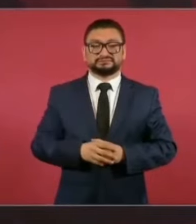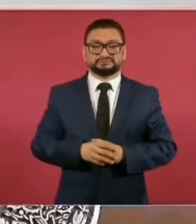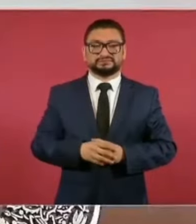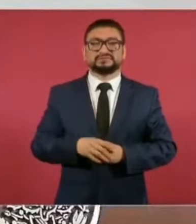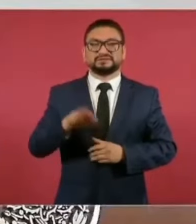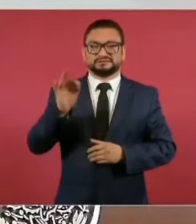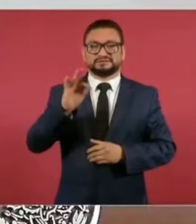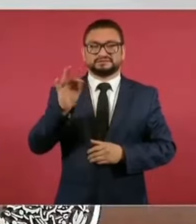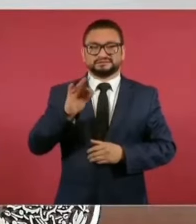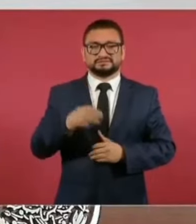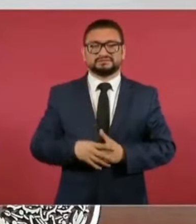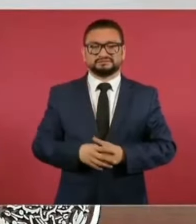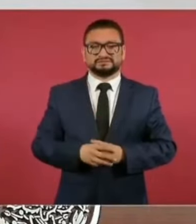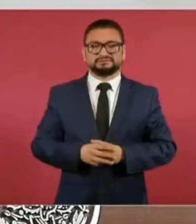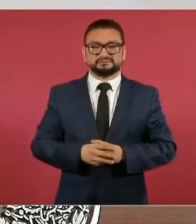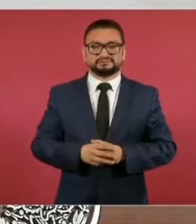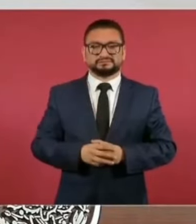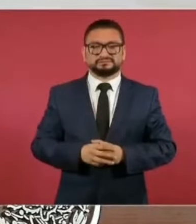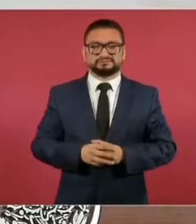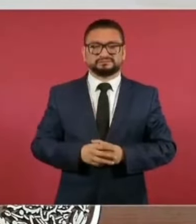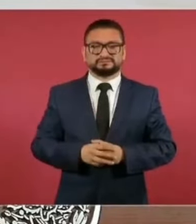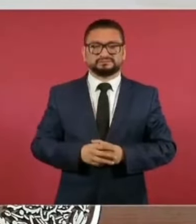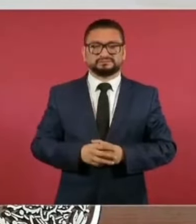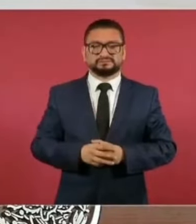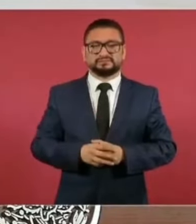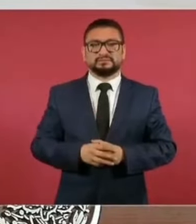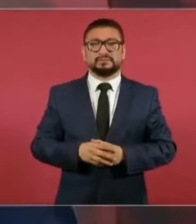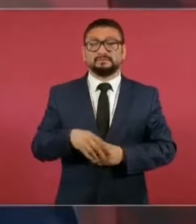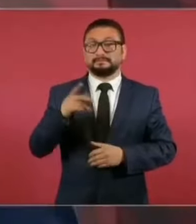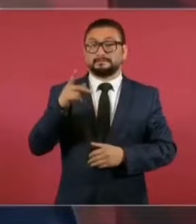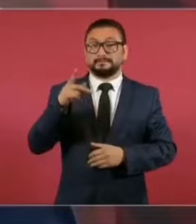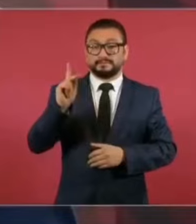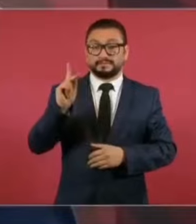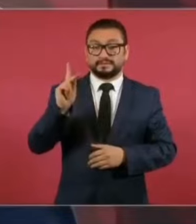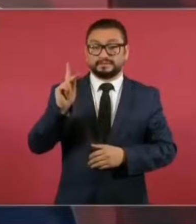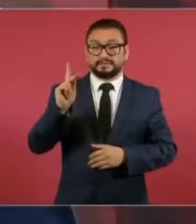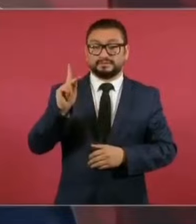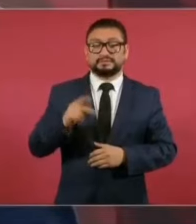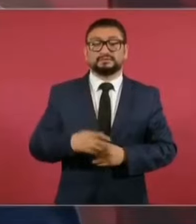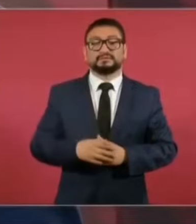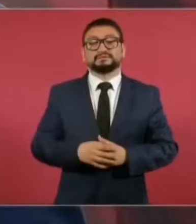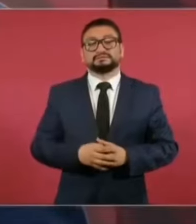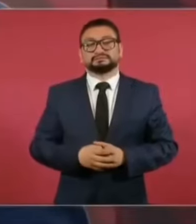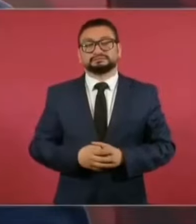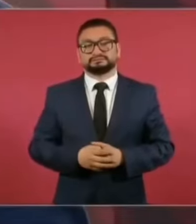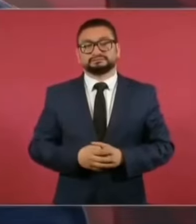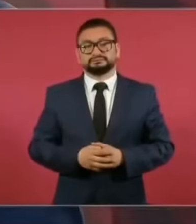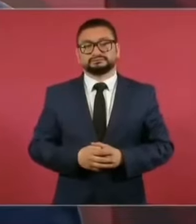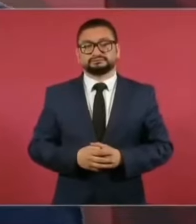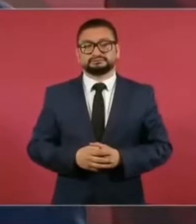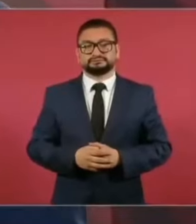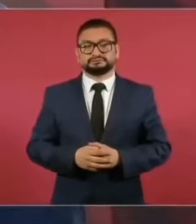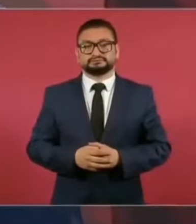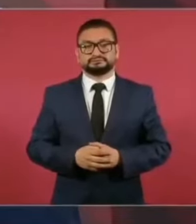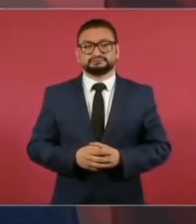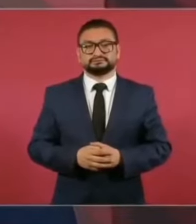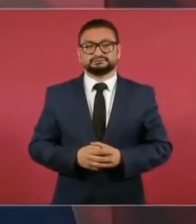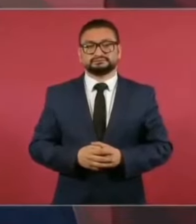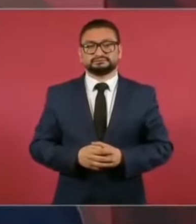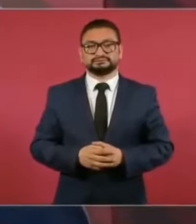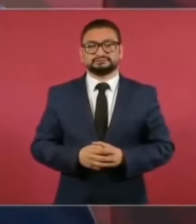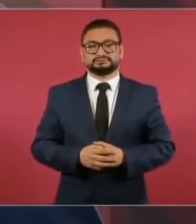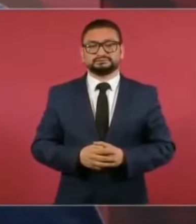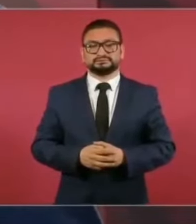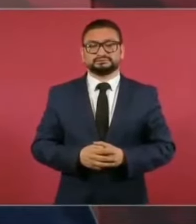vinculado eso pero pues eh Hasta